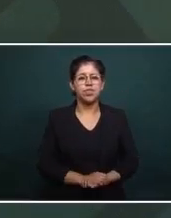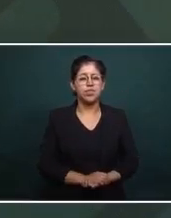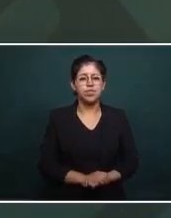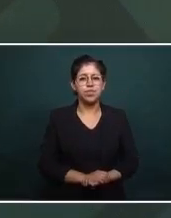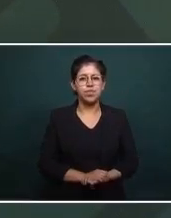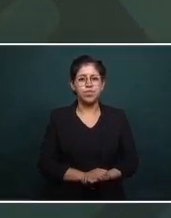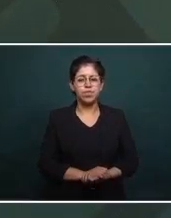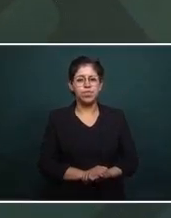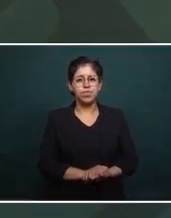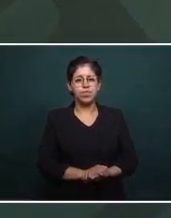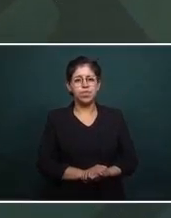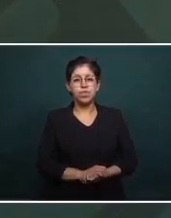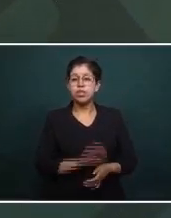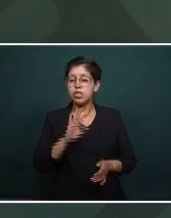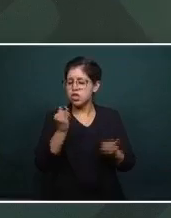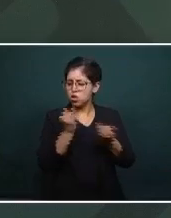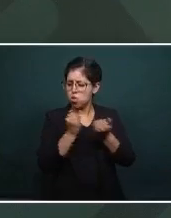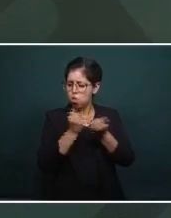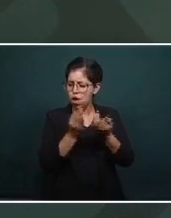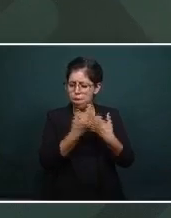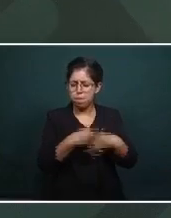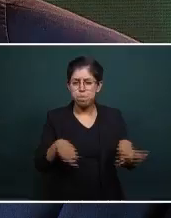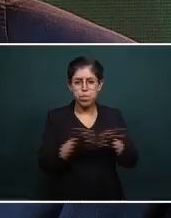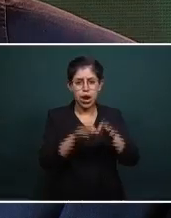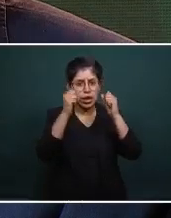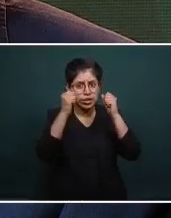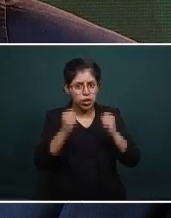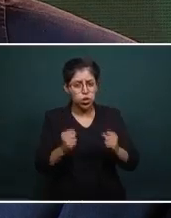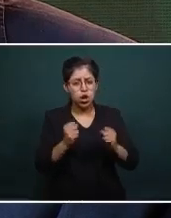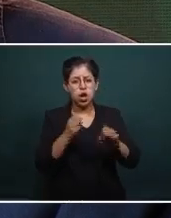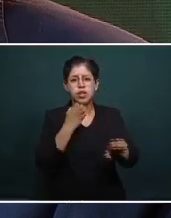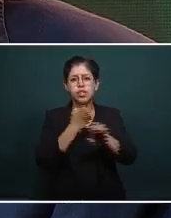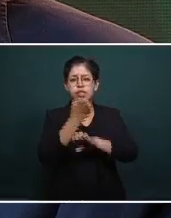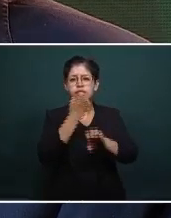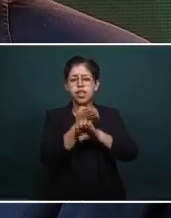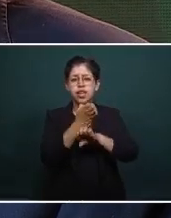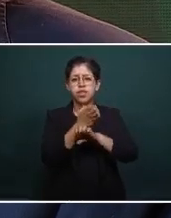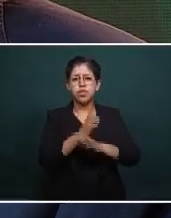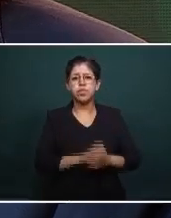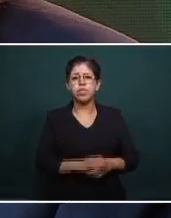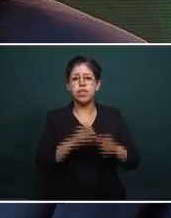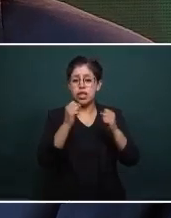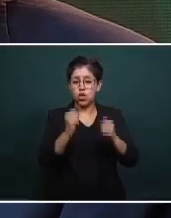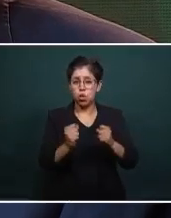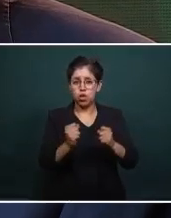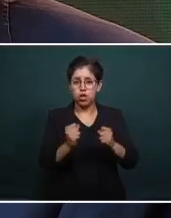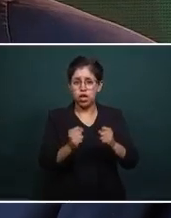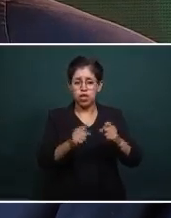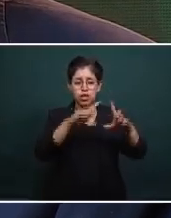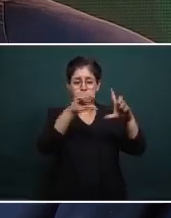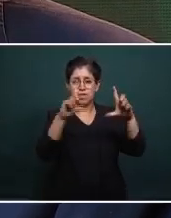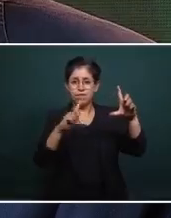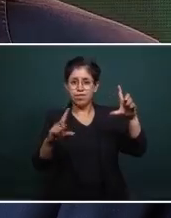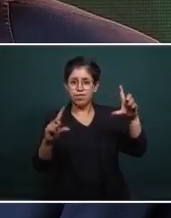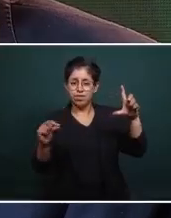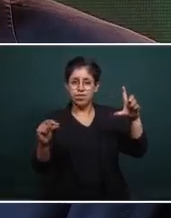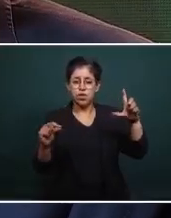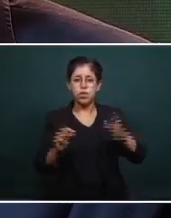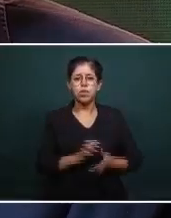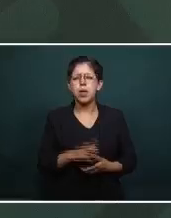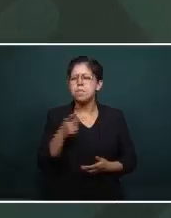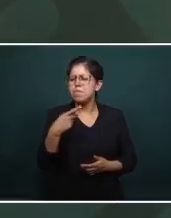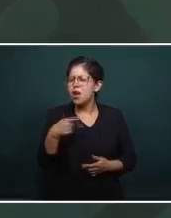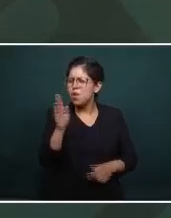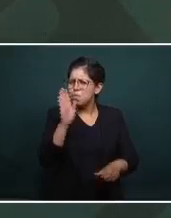la seguridad del Estado, la seguridad interior, pero lo que